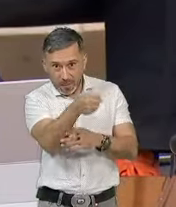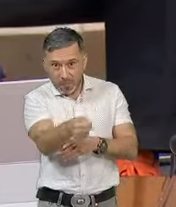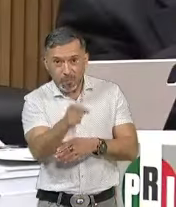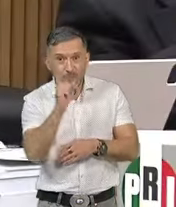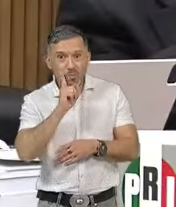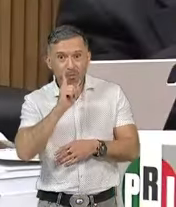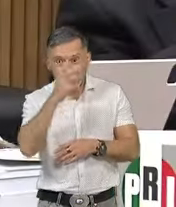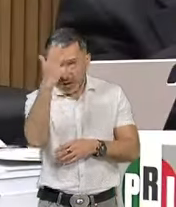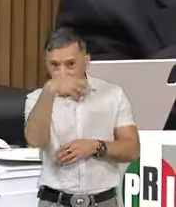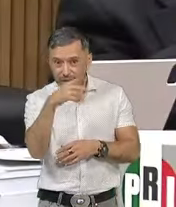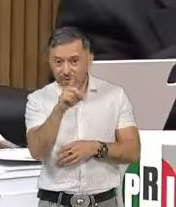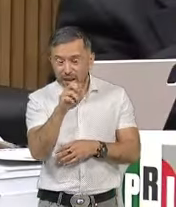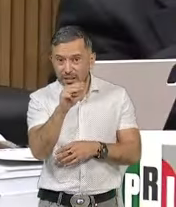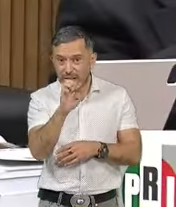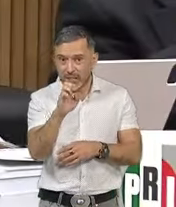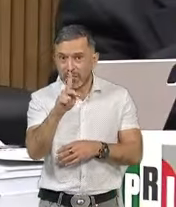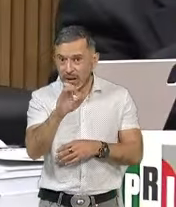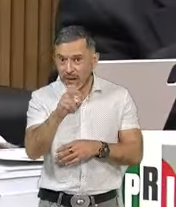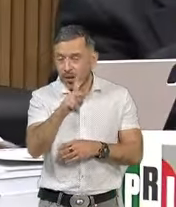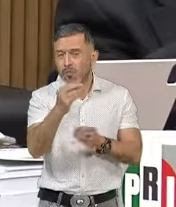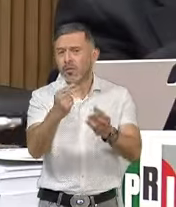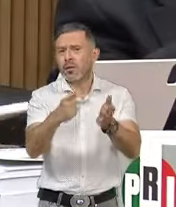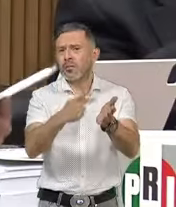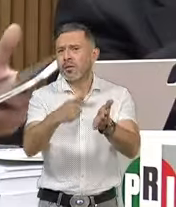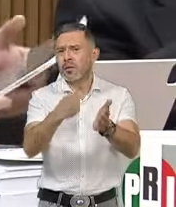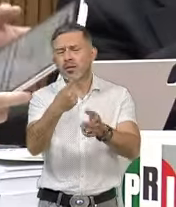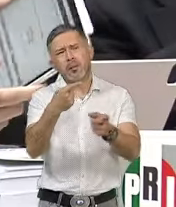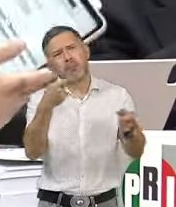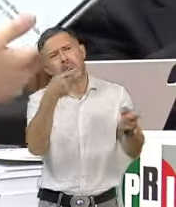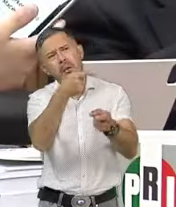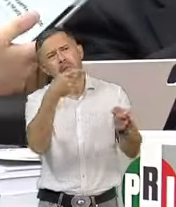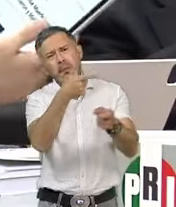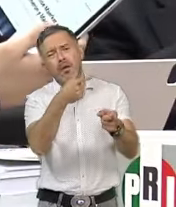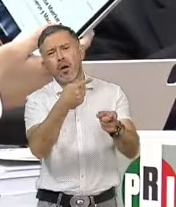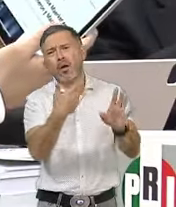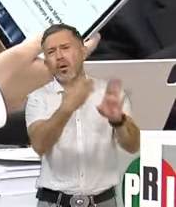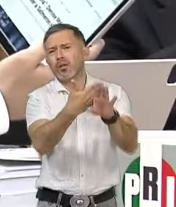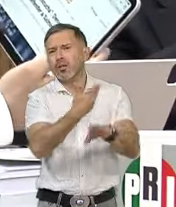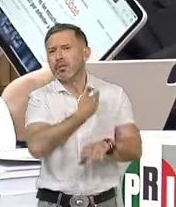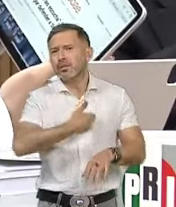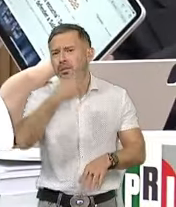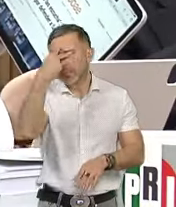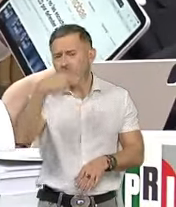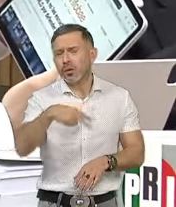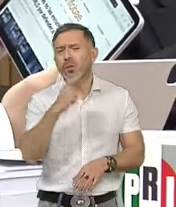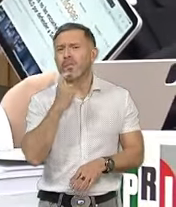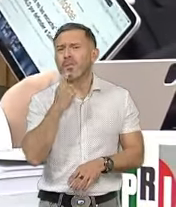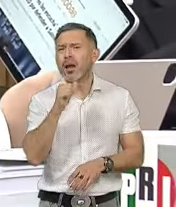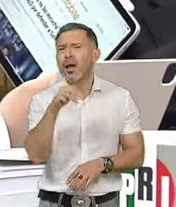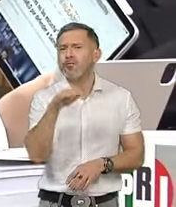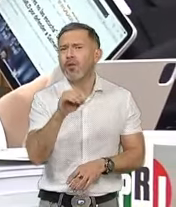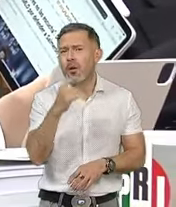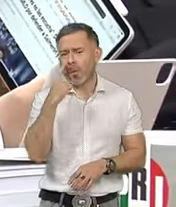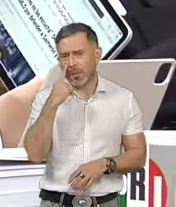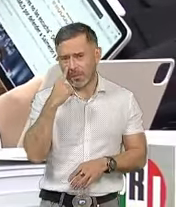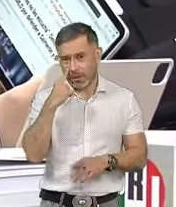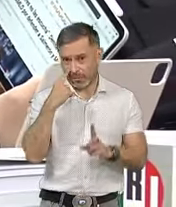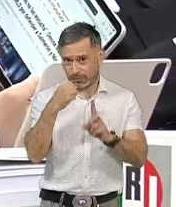ocasiones ha criticado a Andrés Manuel López Obrador y aquí cito textualmente